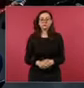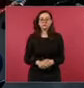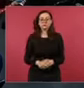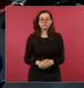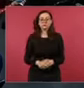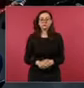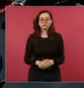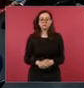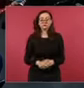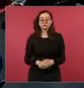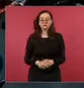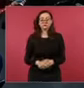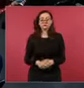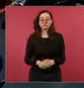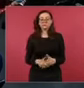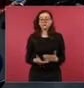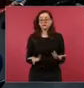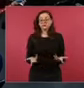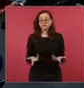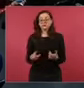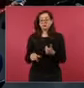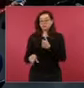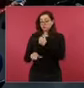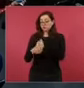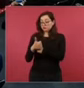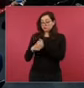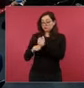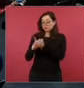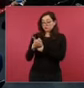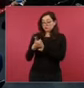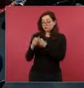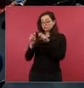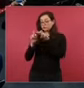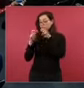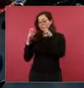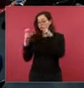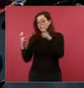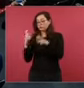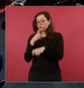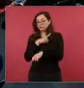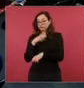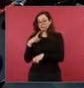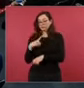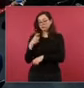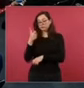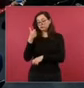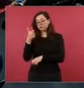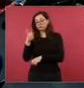si son 11, tiene que ser 6 mujeres y 5 hombres.